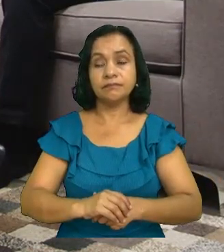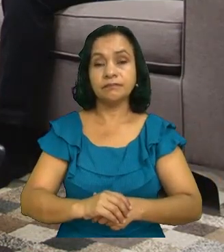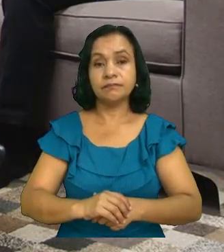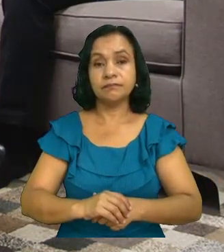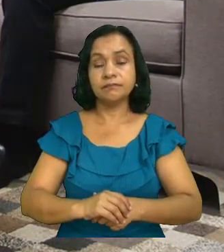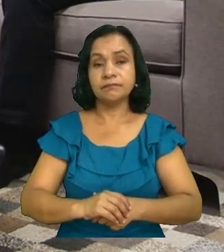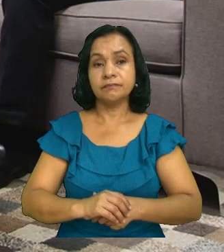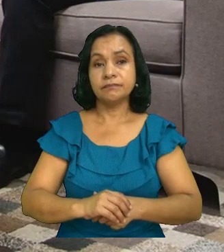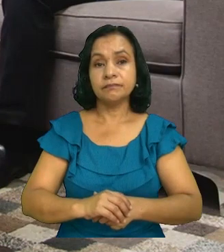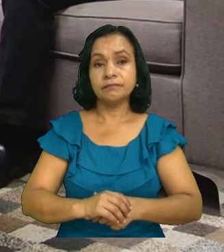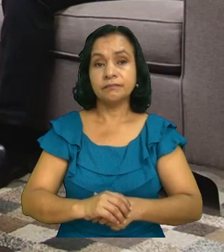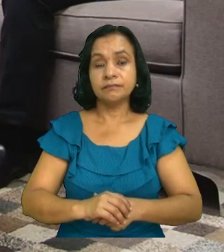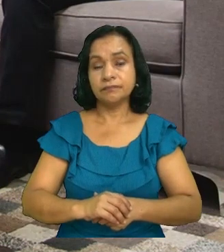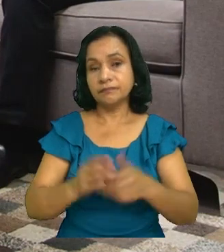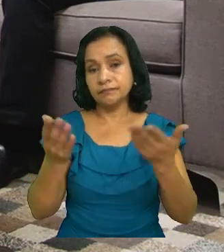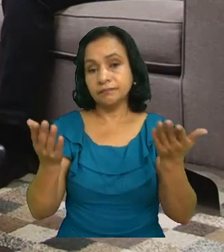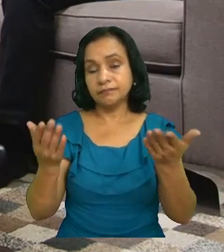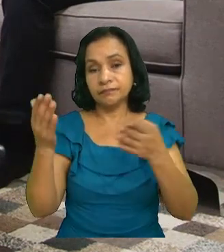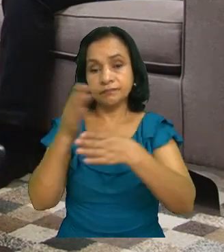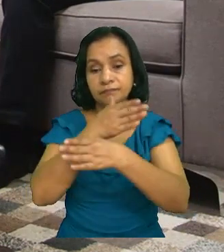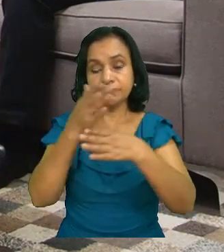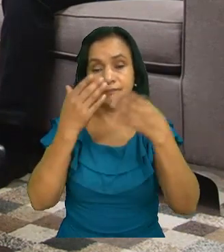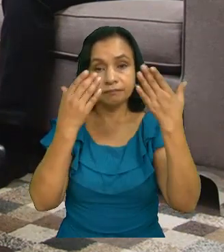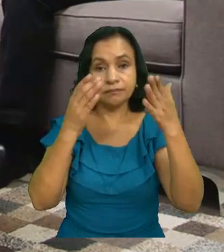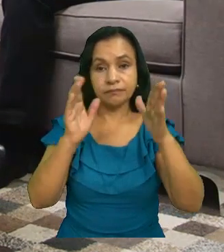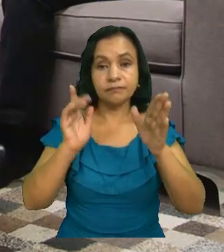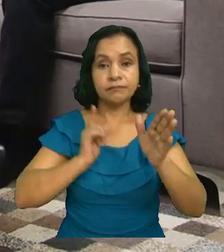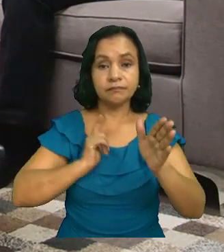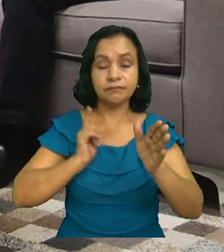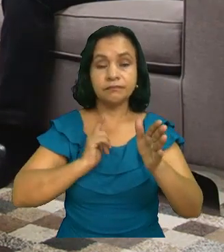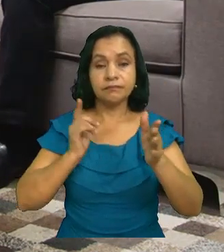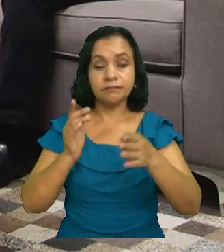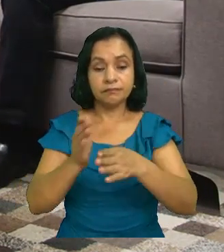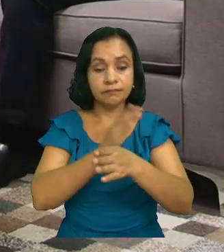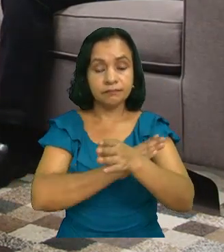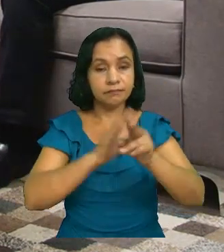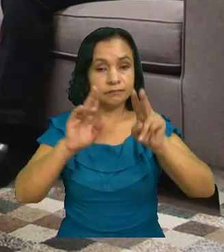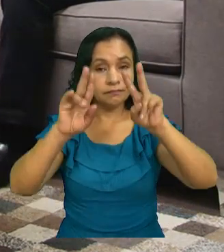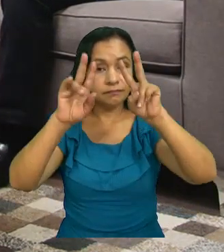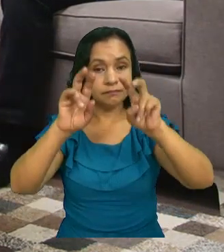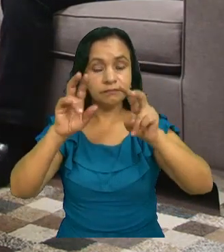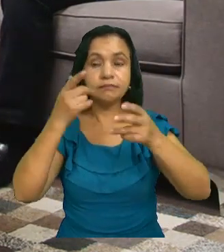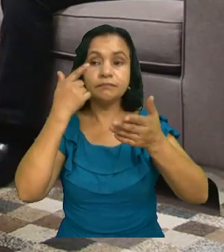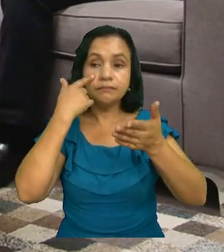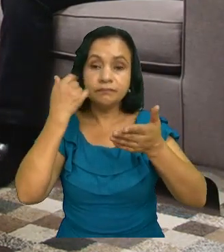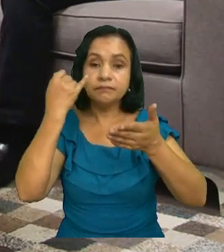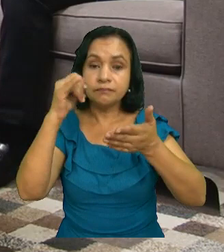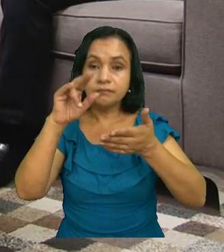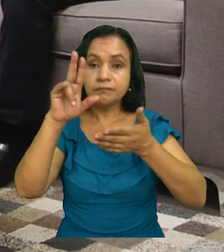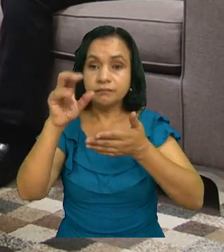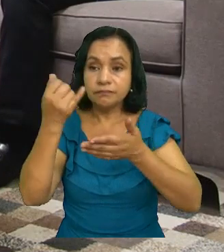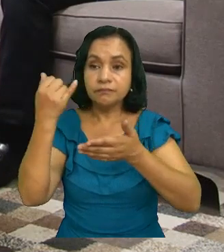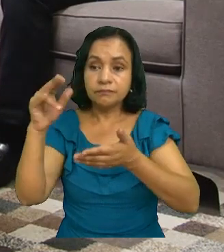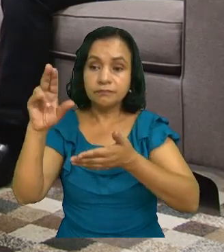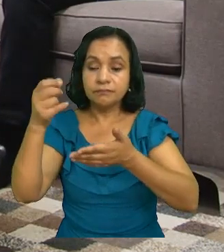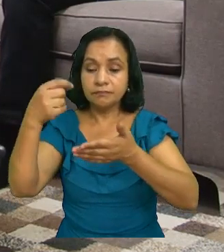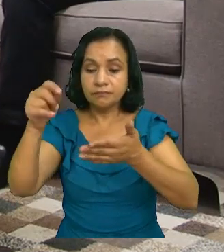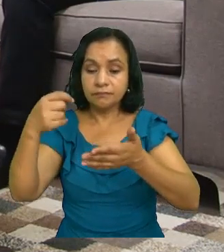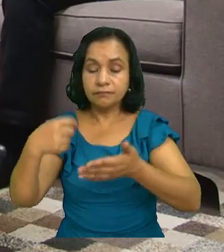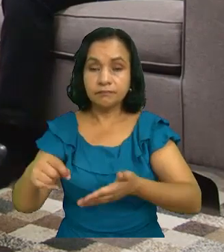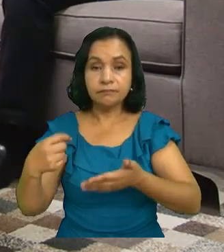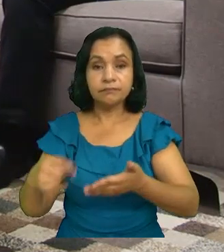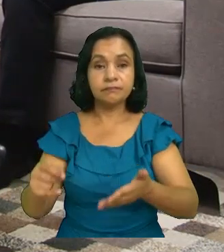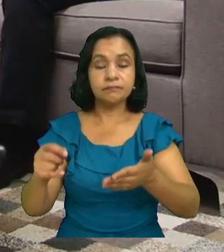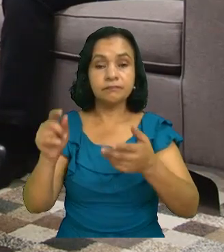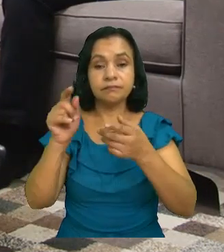se están presentando, y se evalúan esos cumplimientos diariamente, semanalmente,